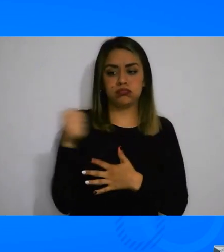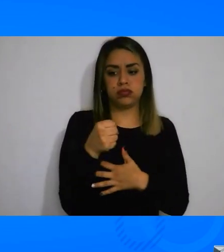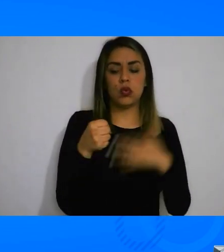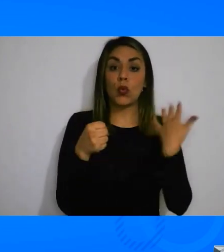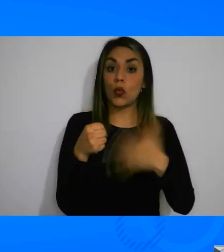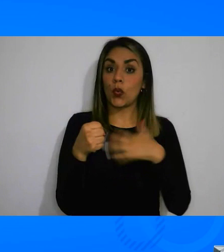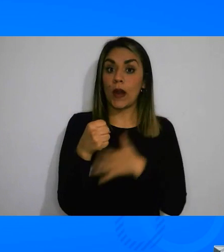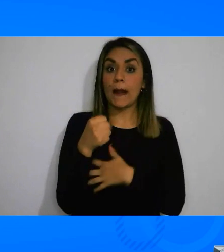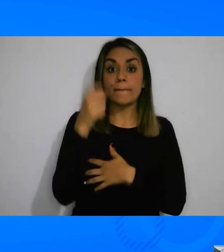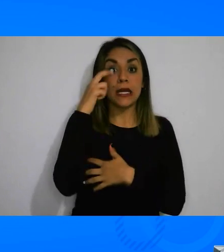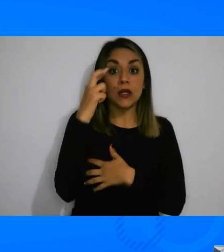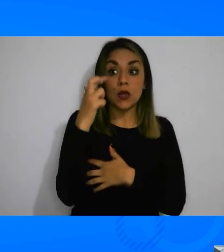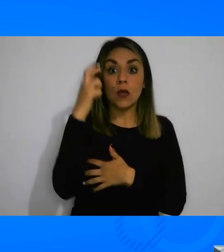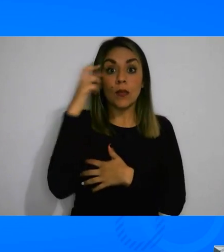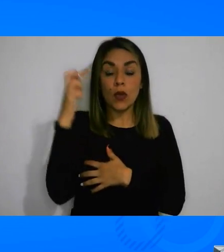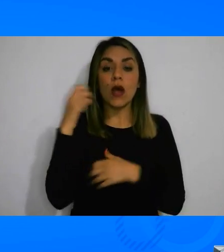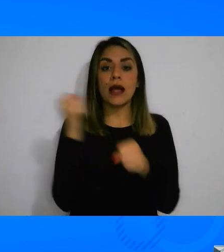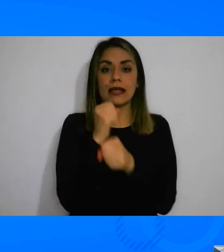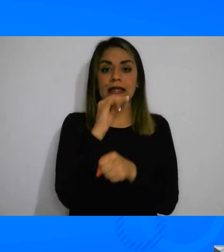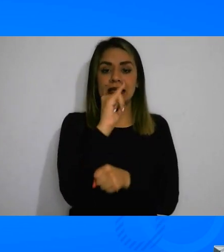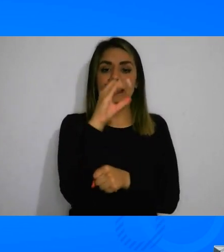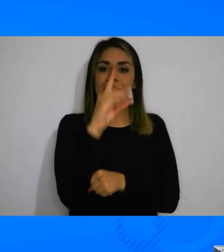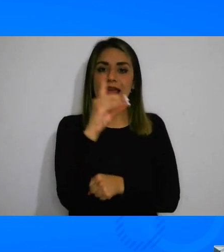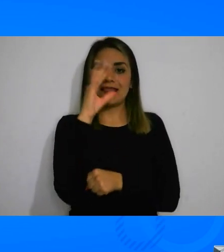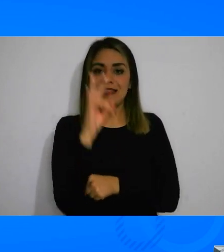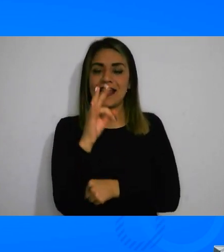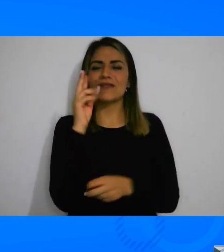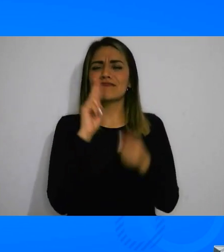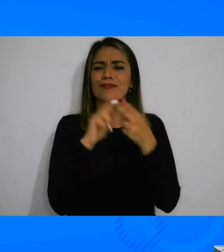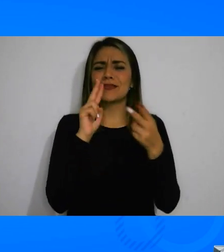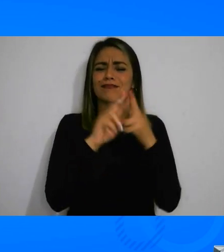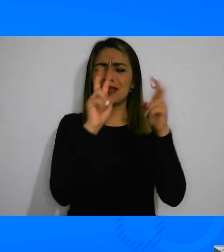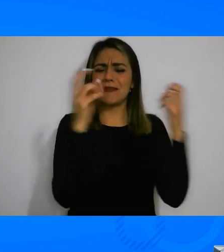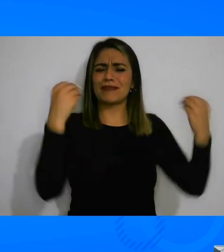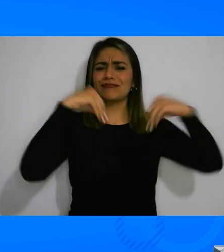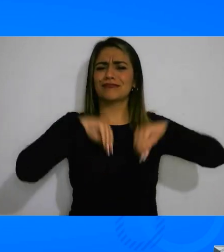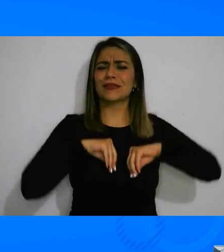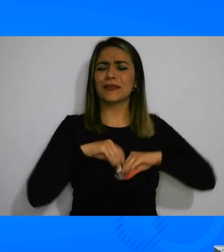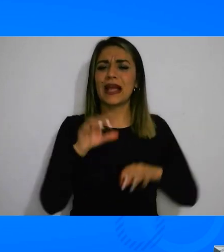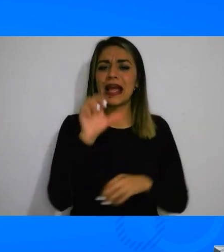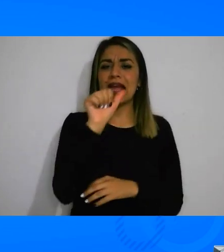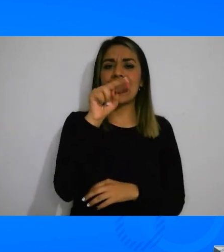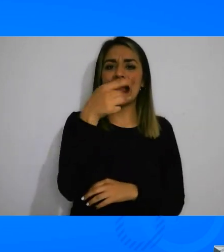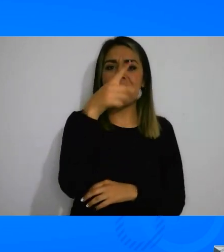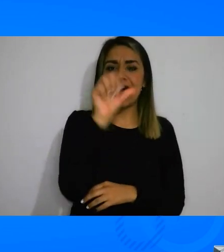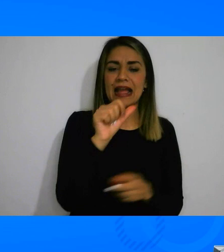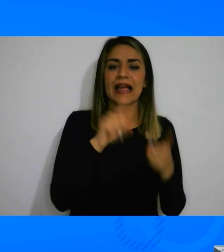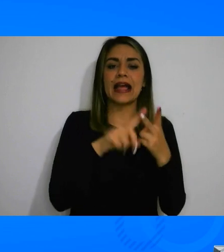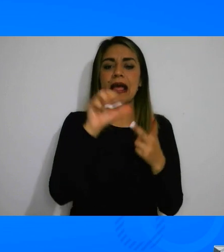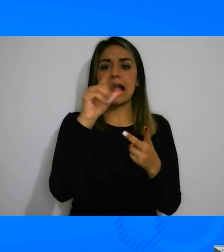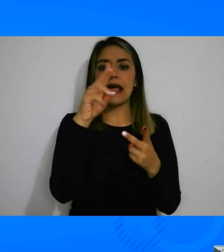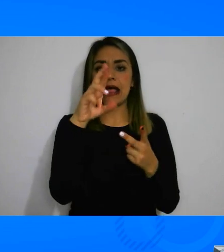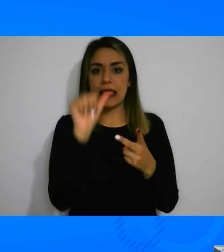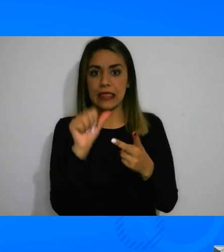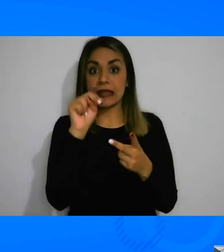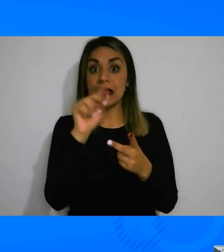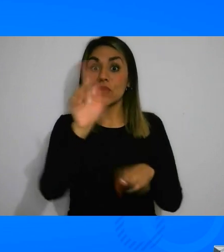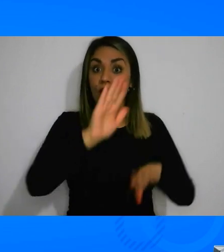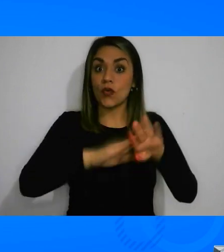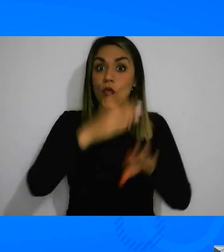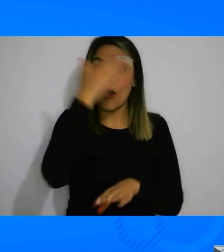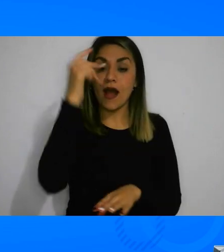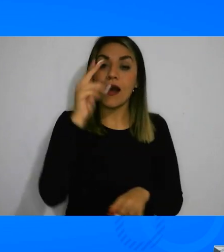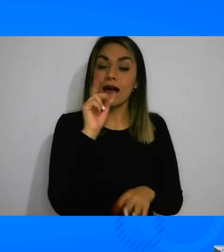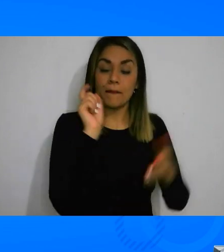importantes personas que trabajan en el IET, unas conocedoras del tema. Ángela Pantoja y Adriana Mayo. No van a perderse esta cátedra